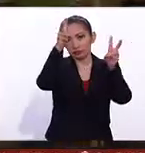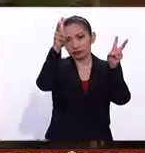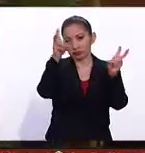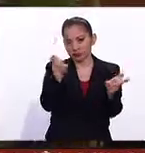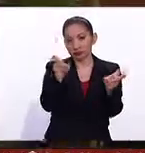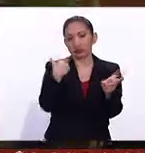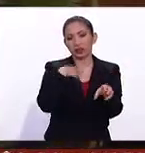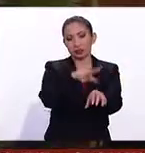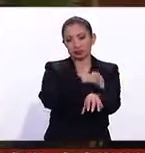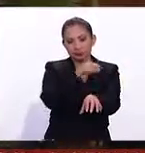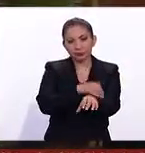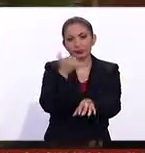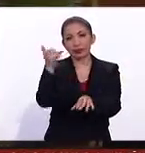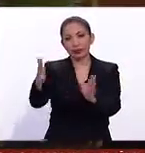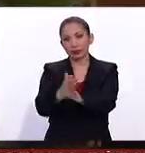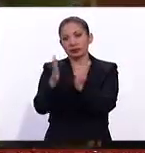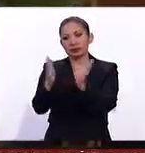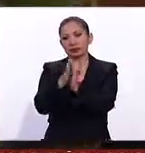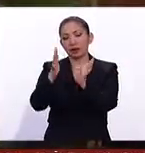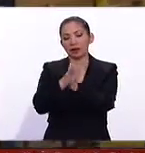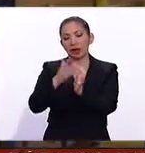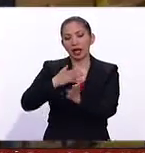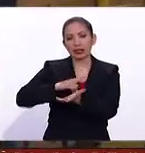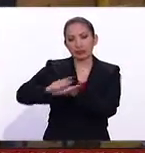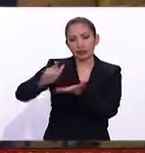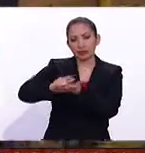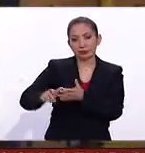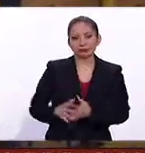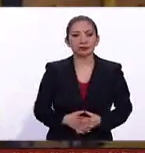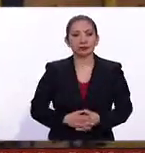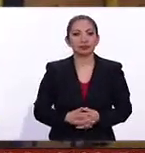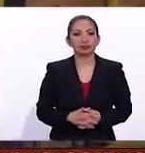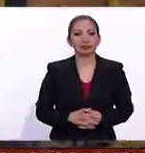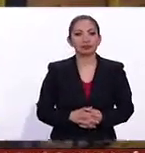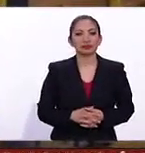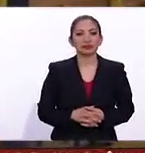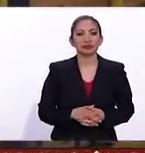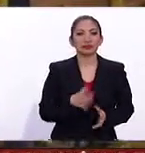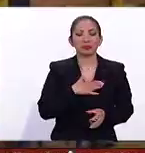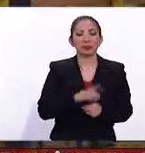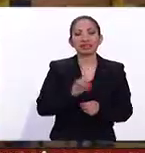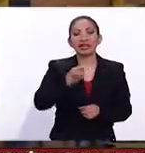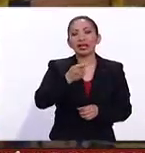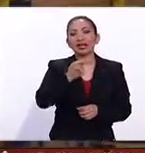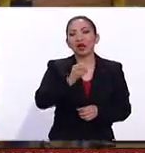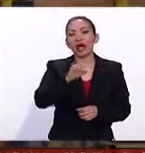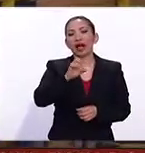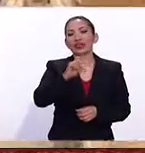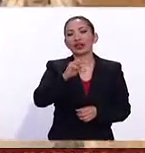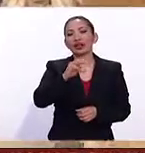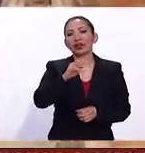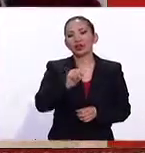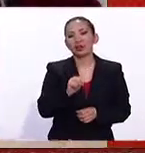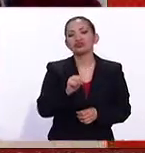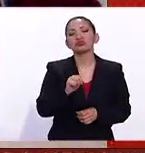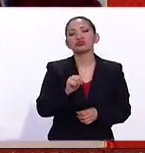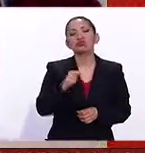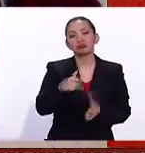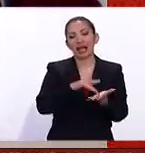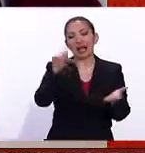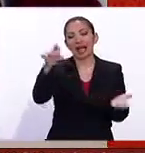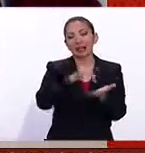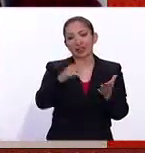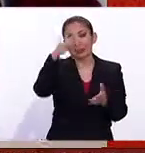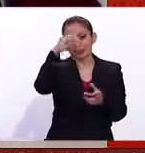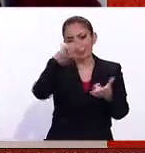de energía y de participación de energías renovables. Muy bien, maestro Sergio Calderón, Sergio Segura Calderón, muchas gracias por haber